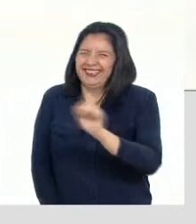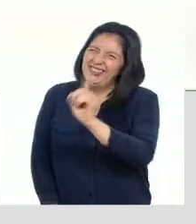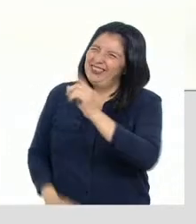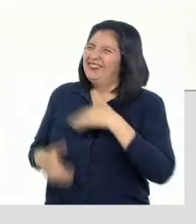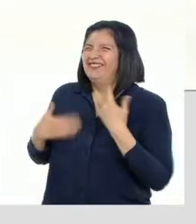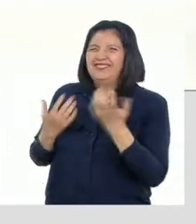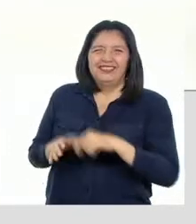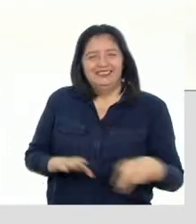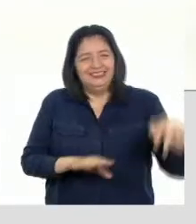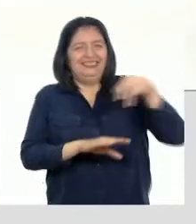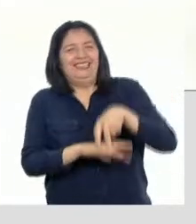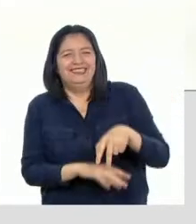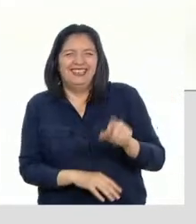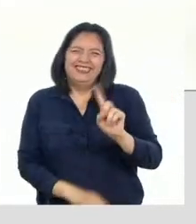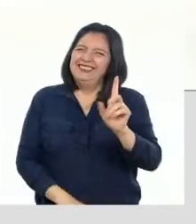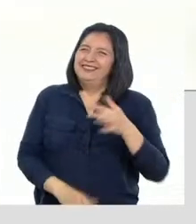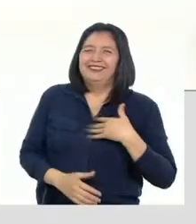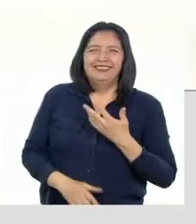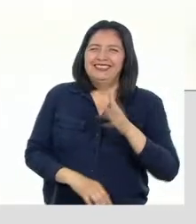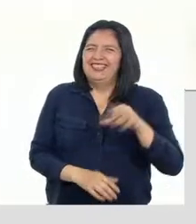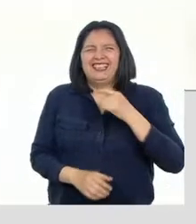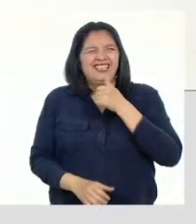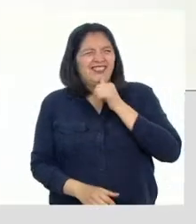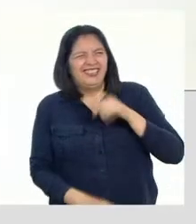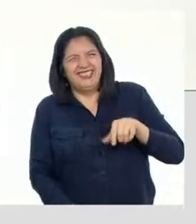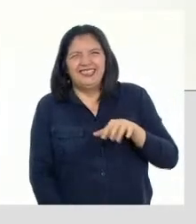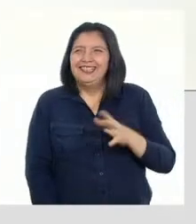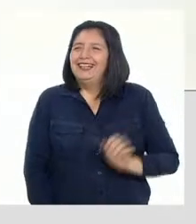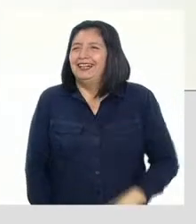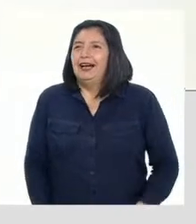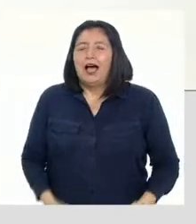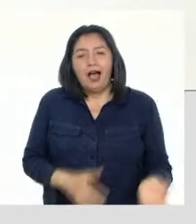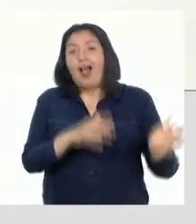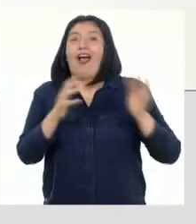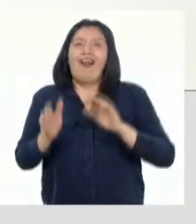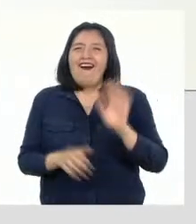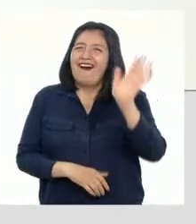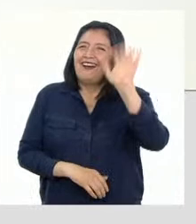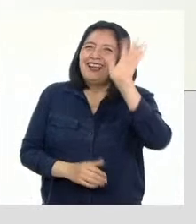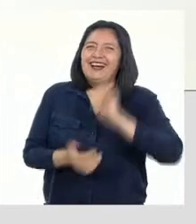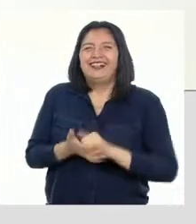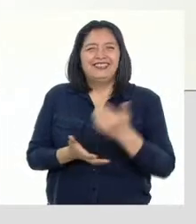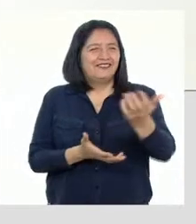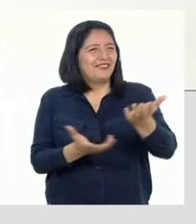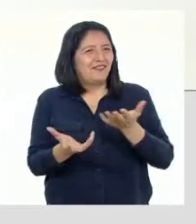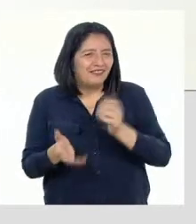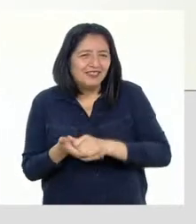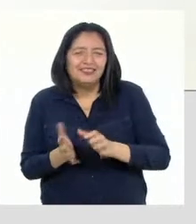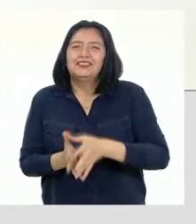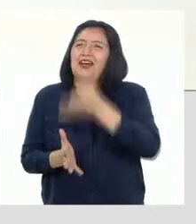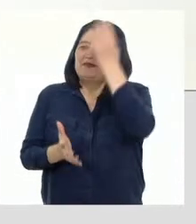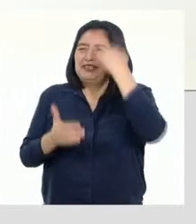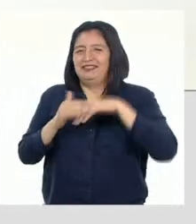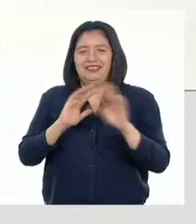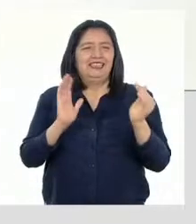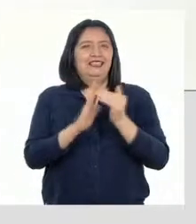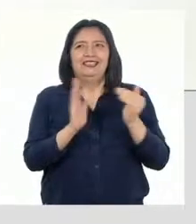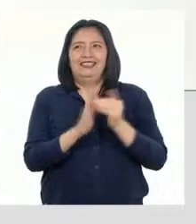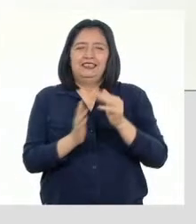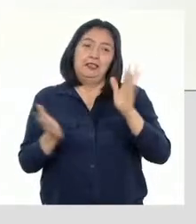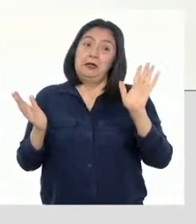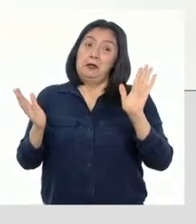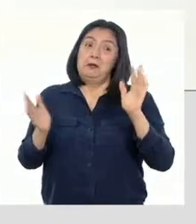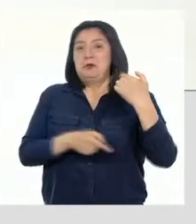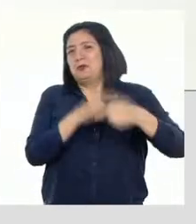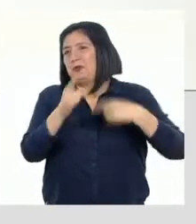bienvenidos. Ah, no, no puedo saltar con los otros pies. Me duele. Hola, hola, bienvenidas y bienvenidos a Aprendo en Casa.